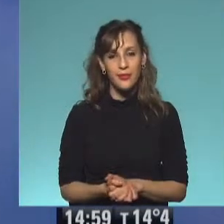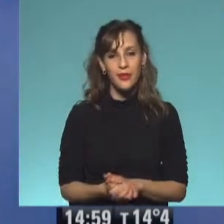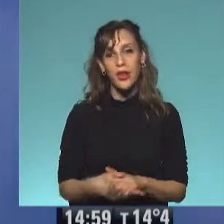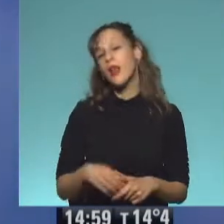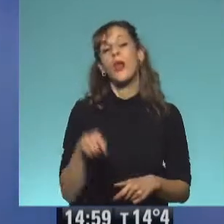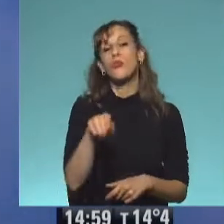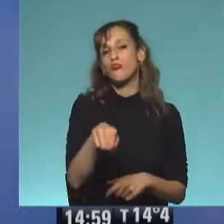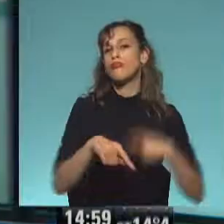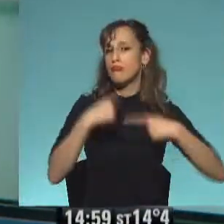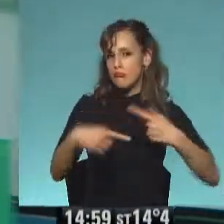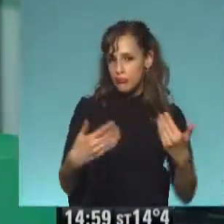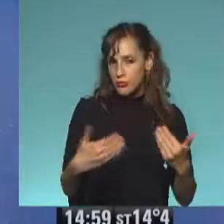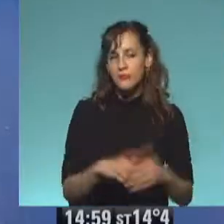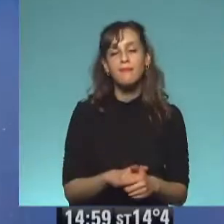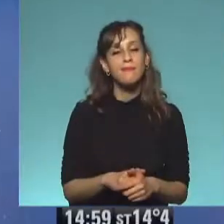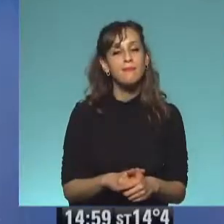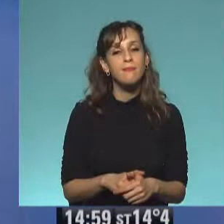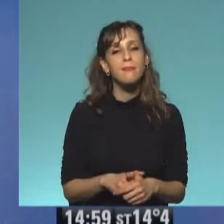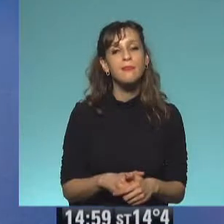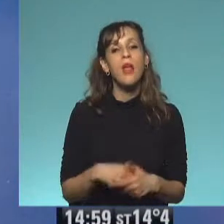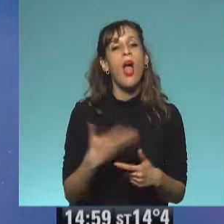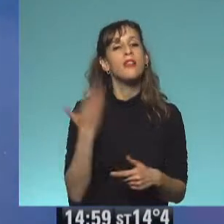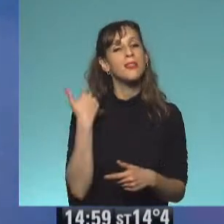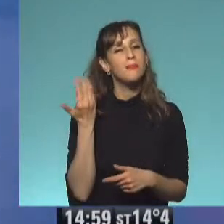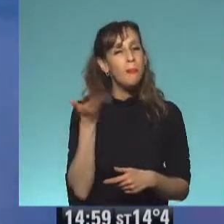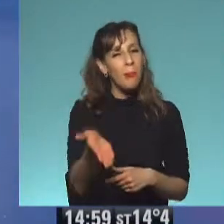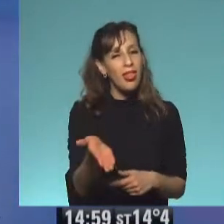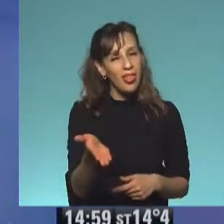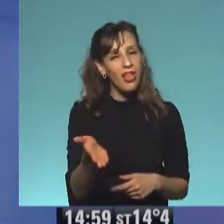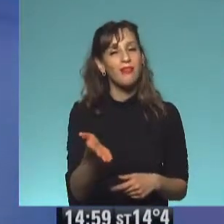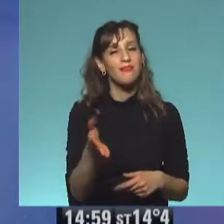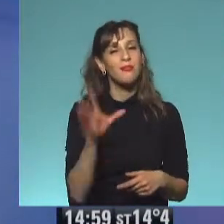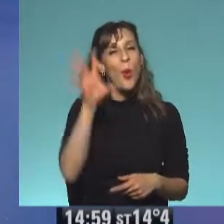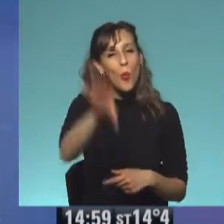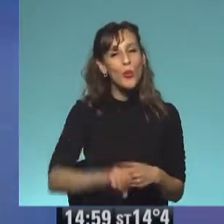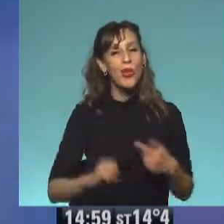podemos invitar a alguien bueno vieron que pedí que tengan una lana